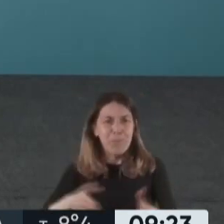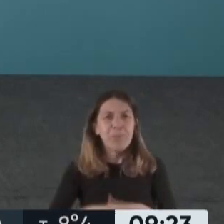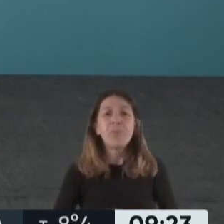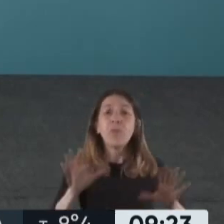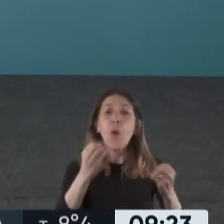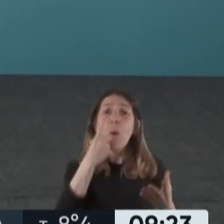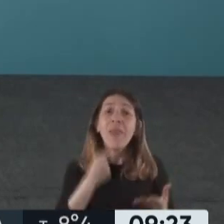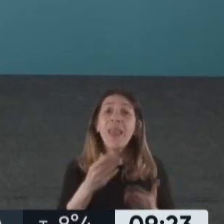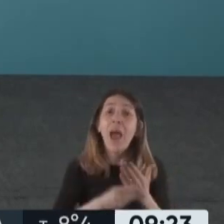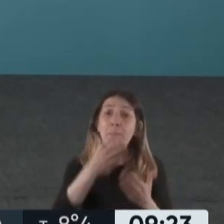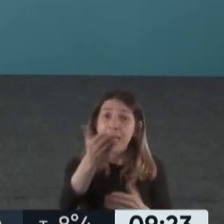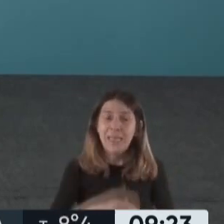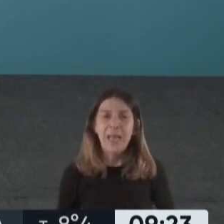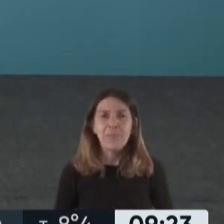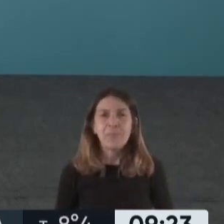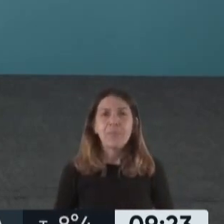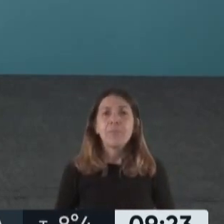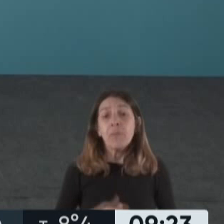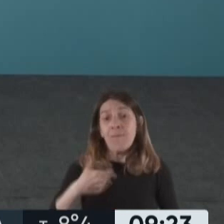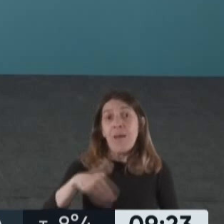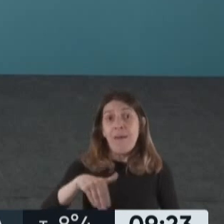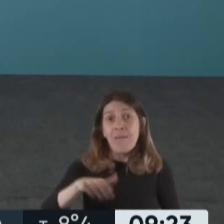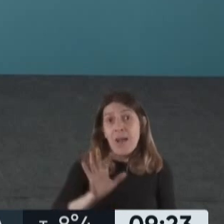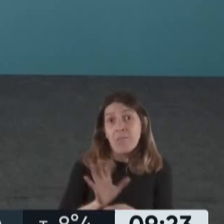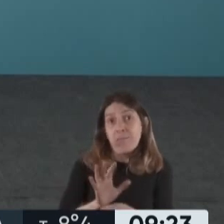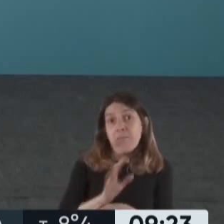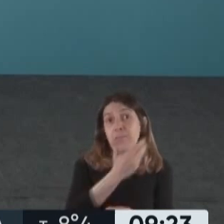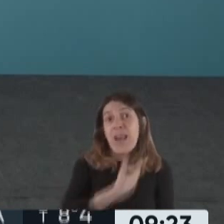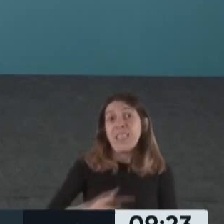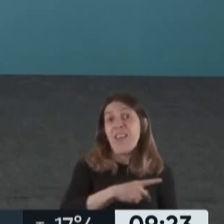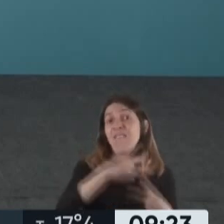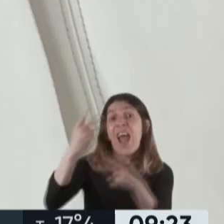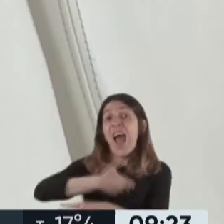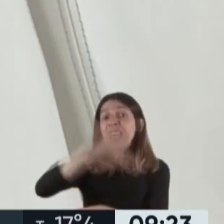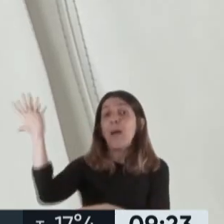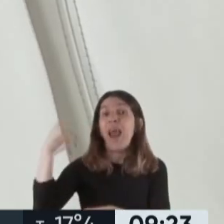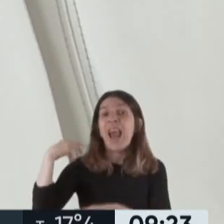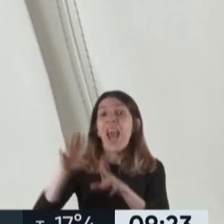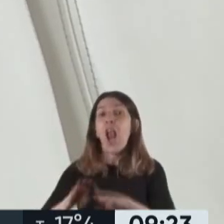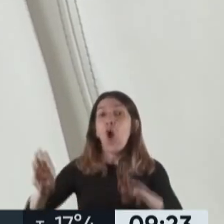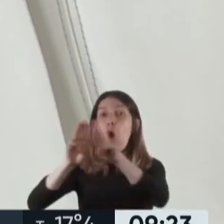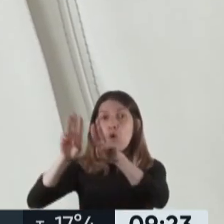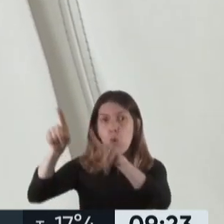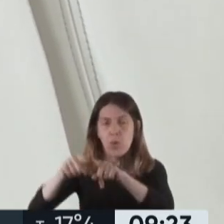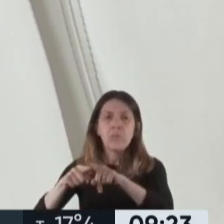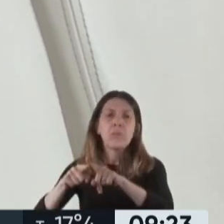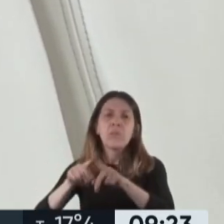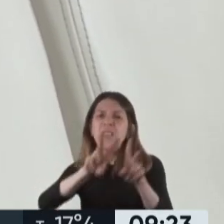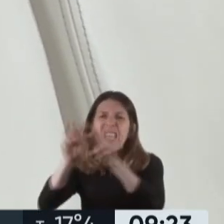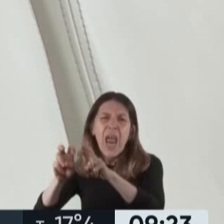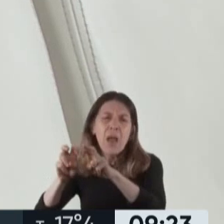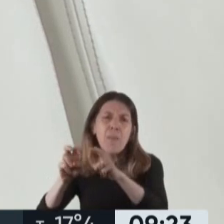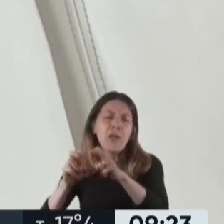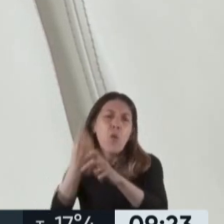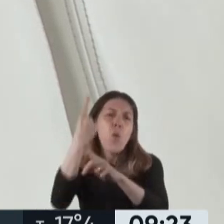Hola, buen día, ministra. Se viene el viaje del presidente a la Asamblea General de la ONU, uno de los temas más importantes